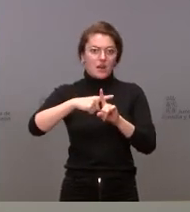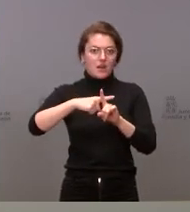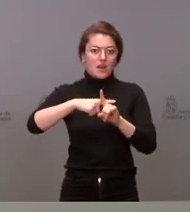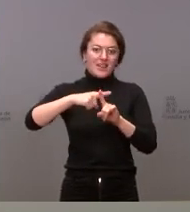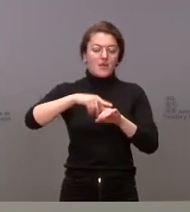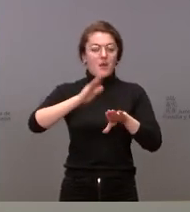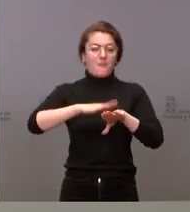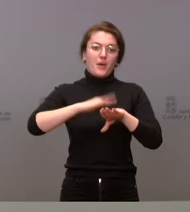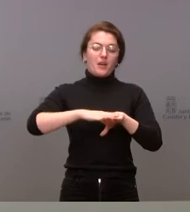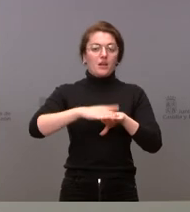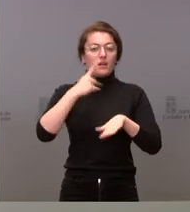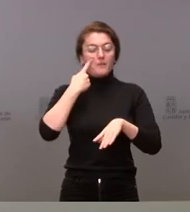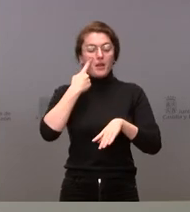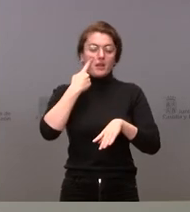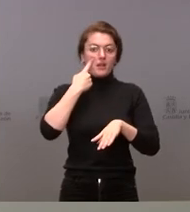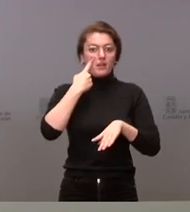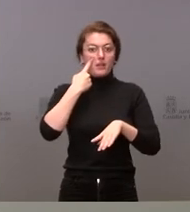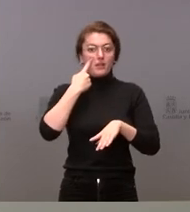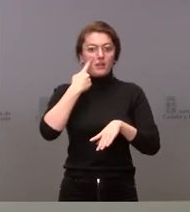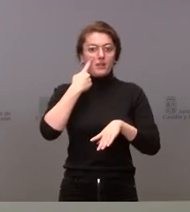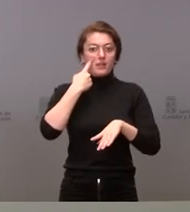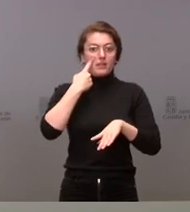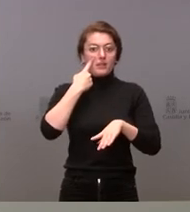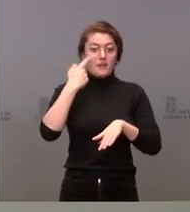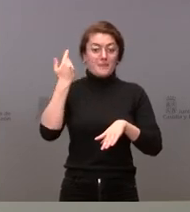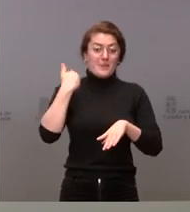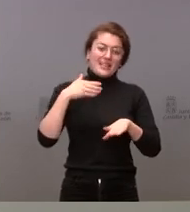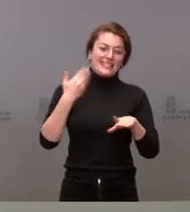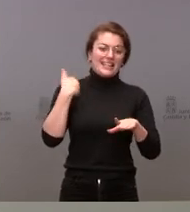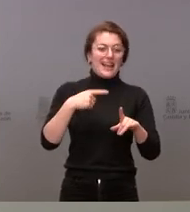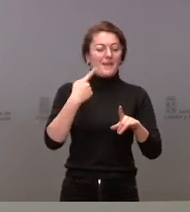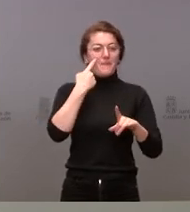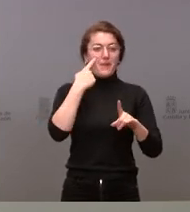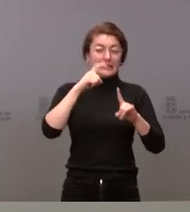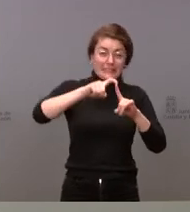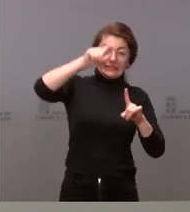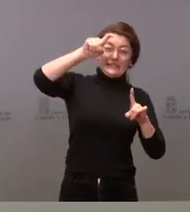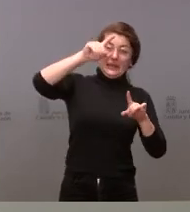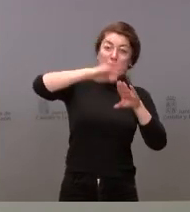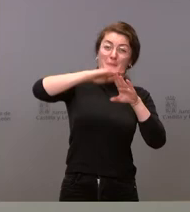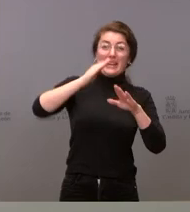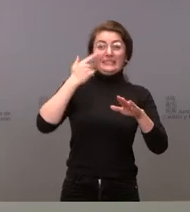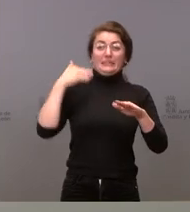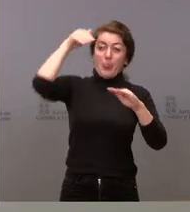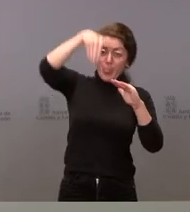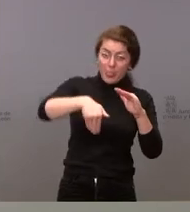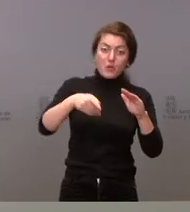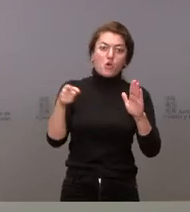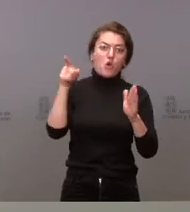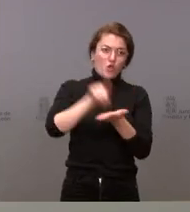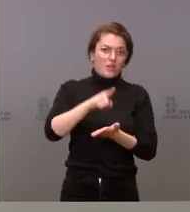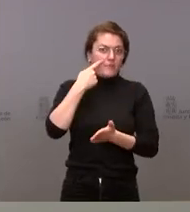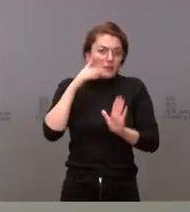atisbar el doblar el pico de la curva o llegar a la meseta de la curva aunque todavía quiero ser prudente y